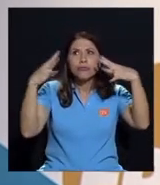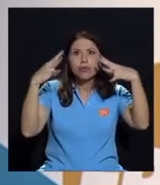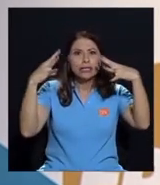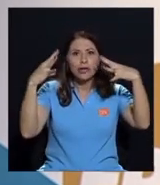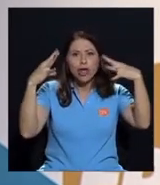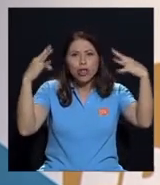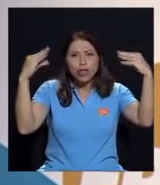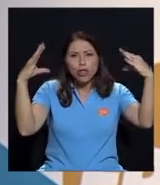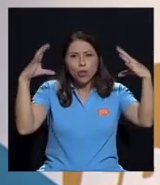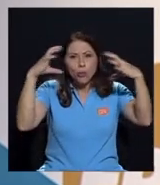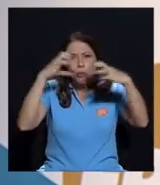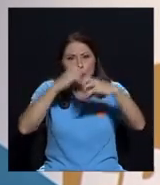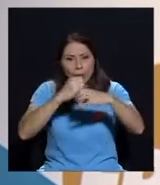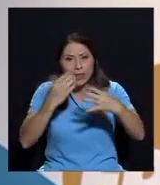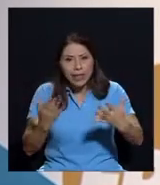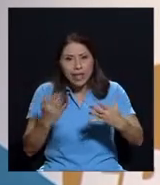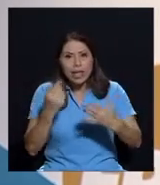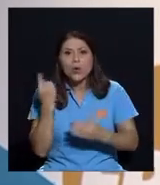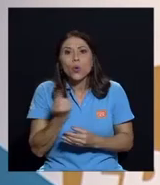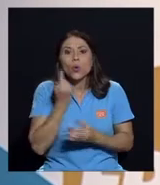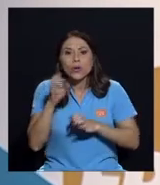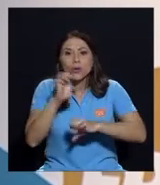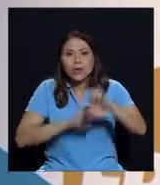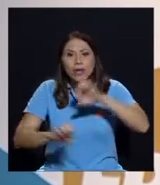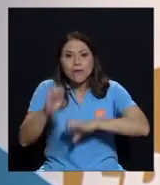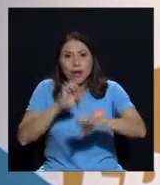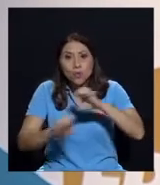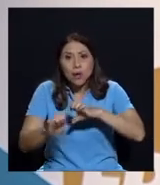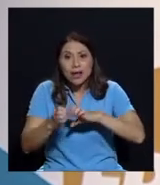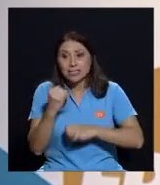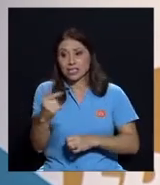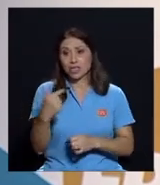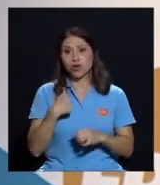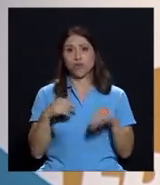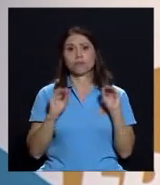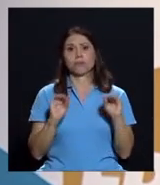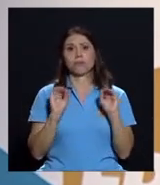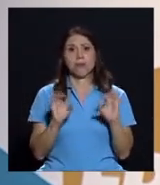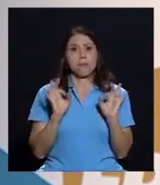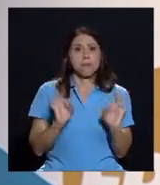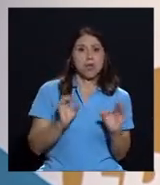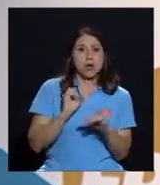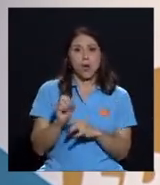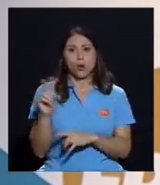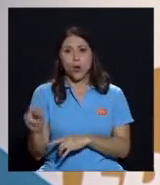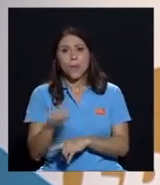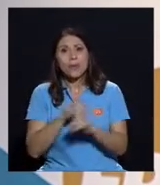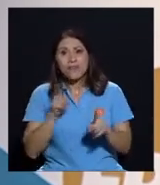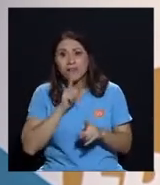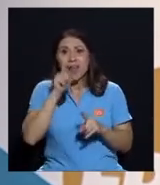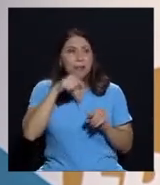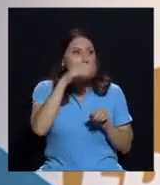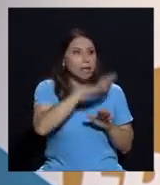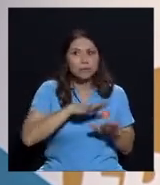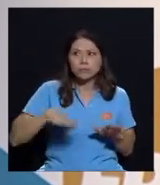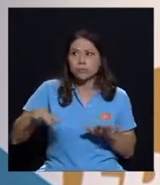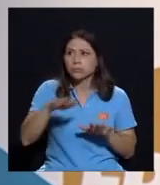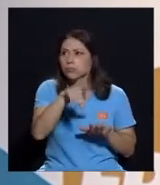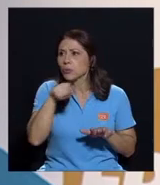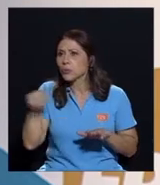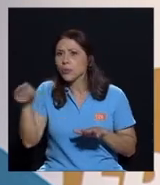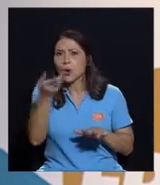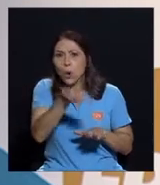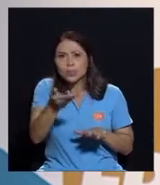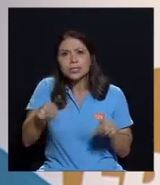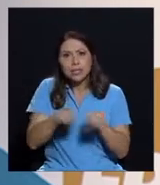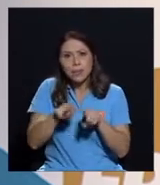lo único que se evalúa y si lo único que evalúan es si yo soy bien la clase o no cuando hay todo un ecosistema de cosas que necesitamos